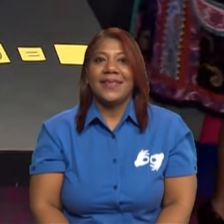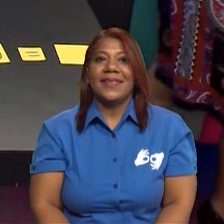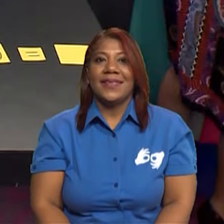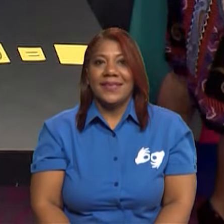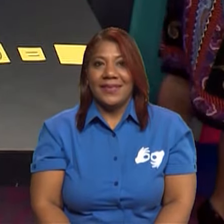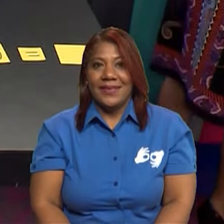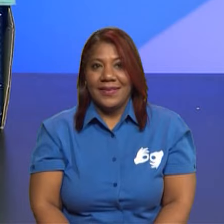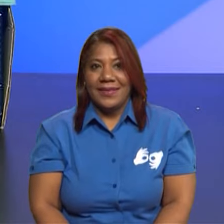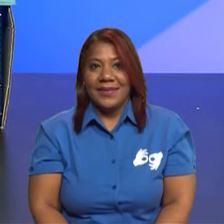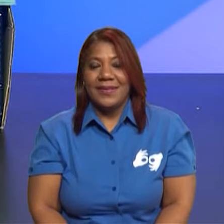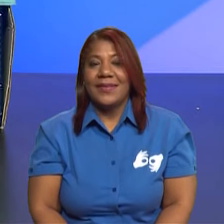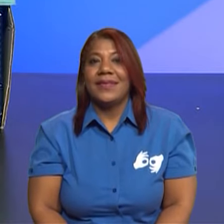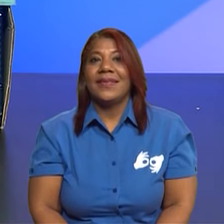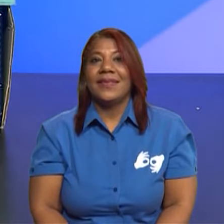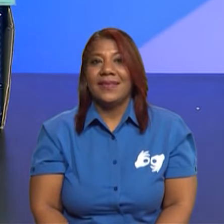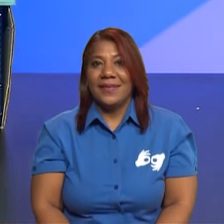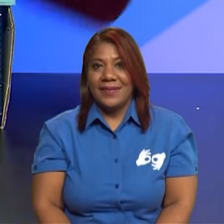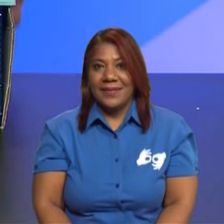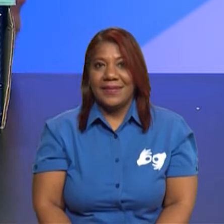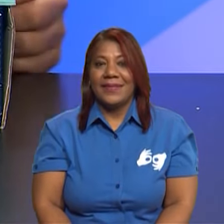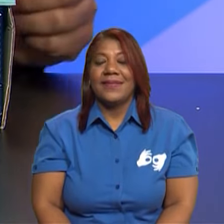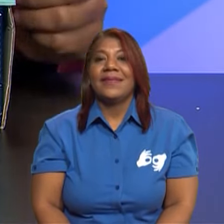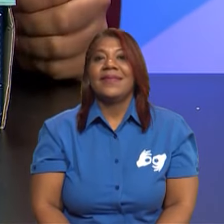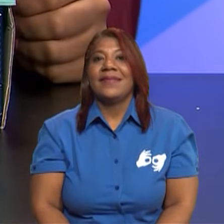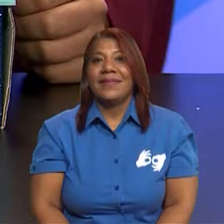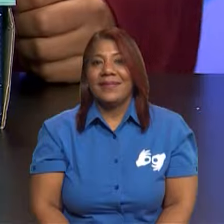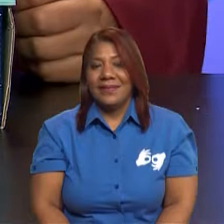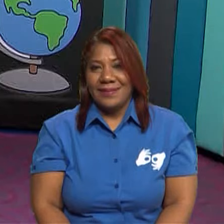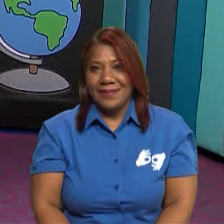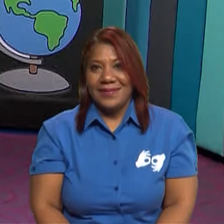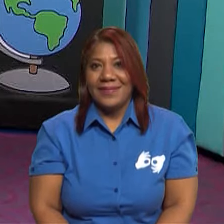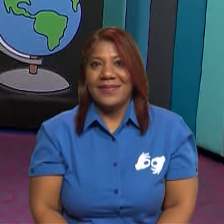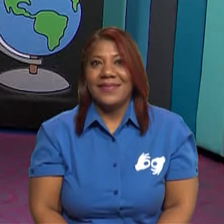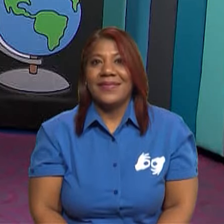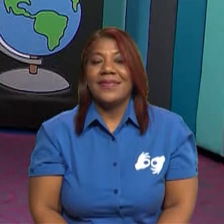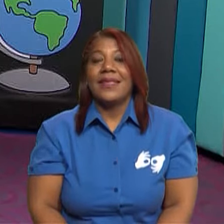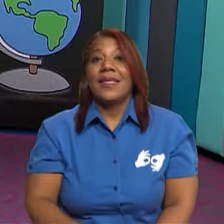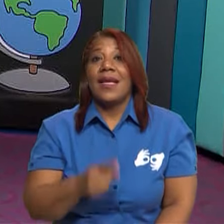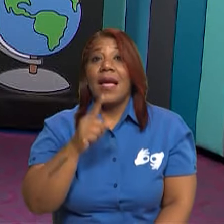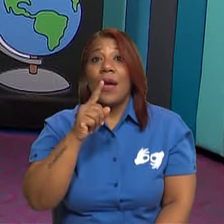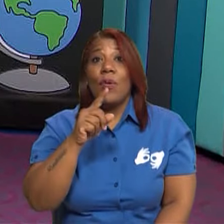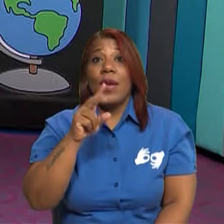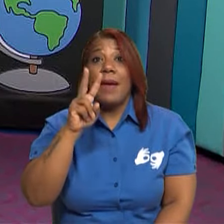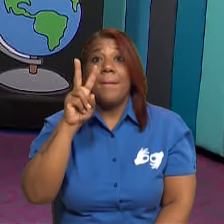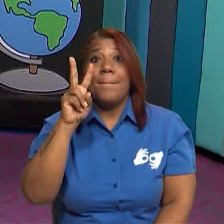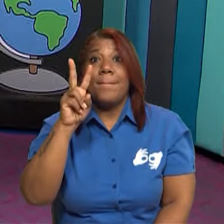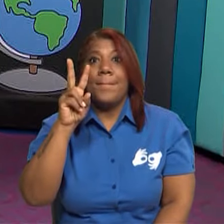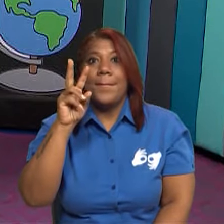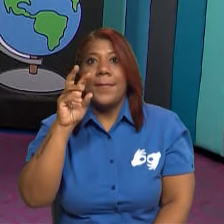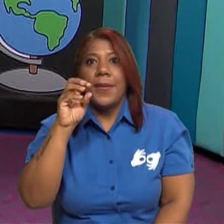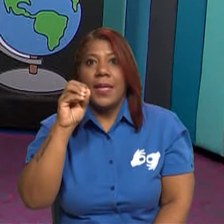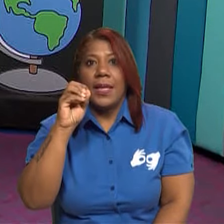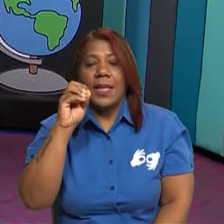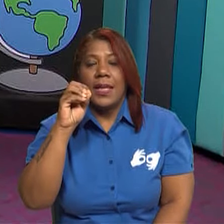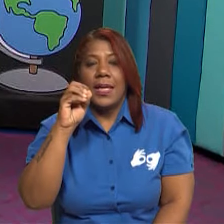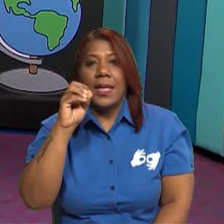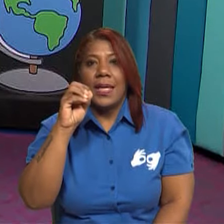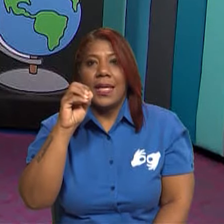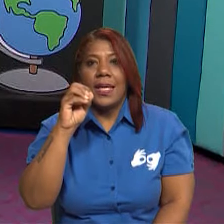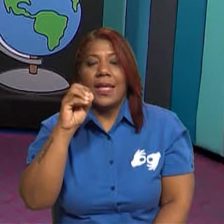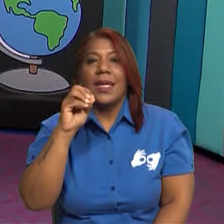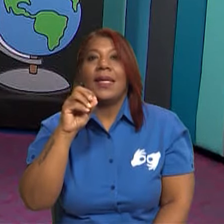nuestra respuesta sería 2. Ese número que me dio, ahora lo voy a pasar como respuesta